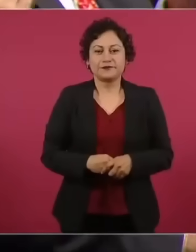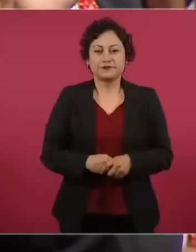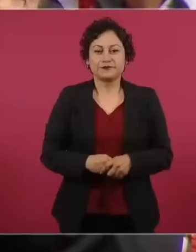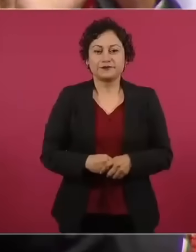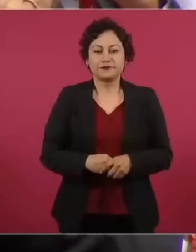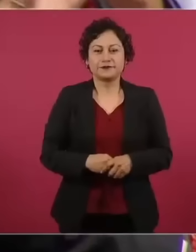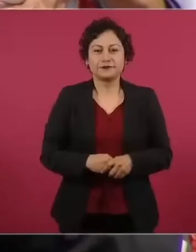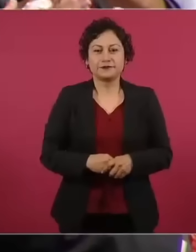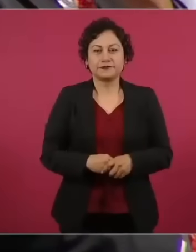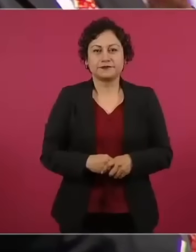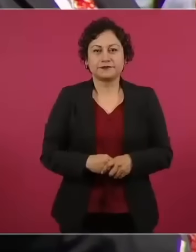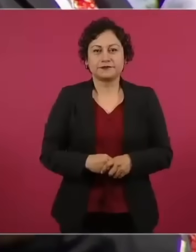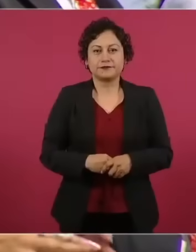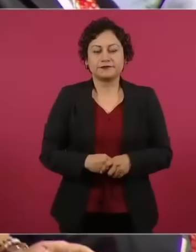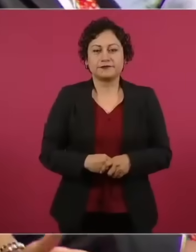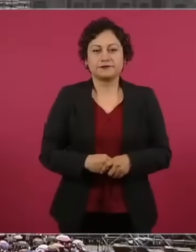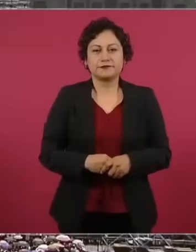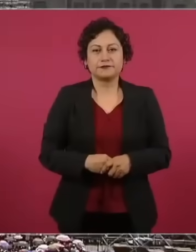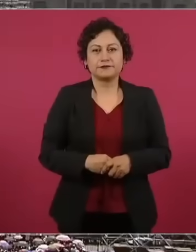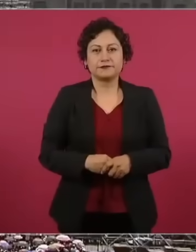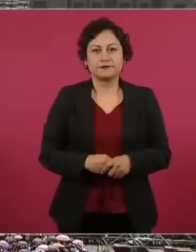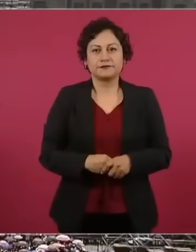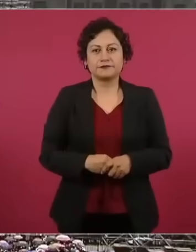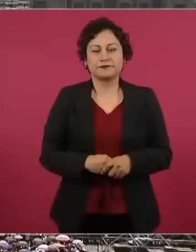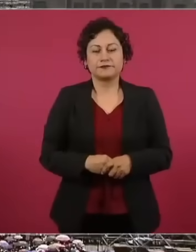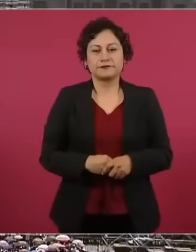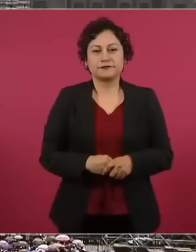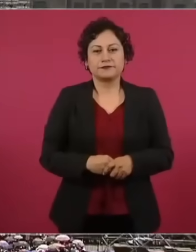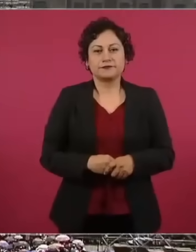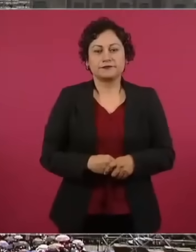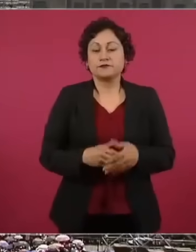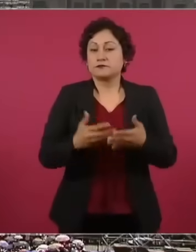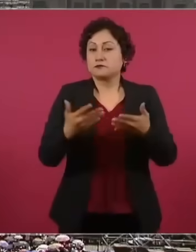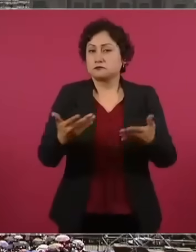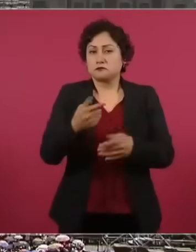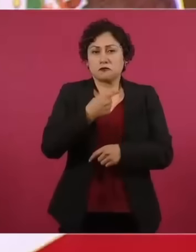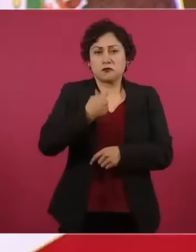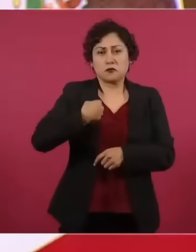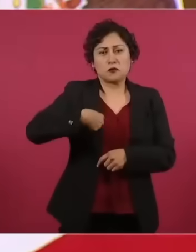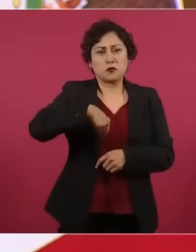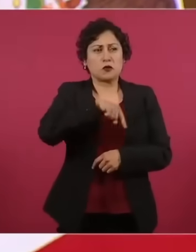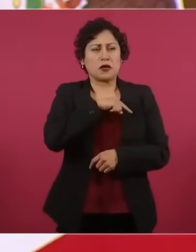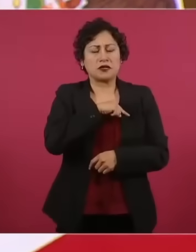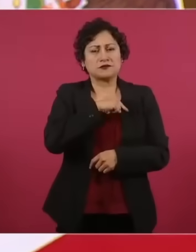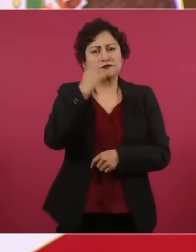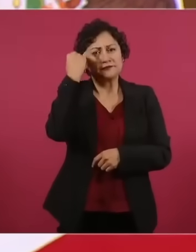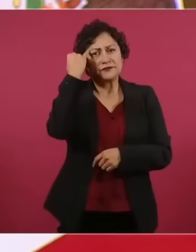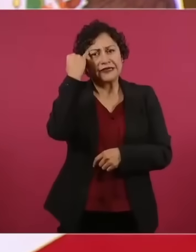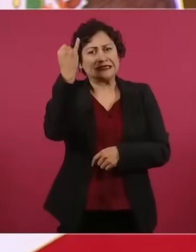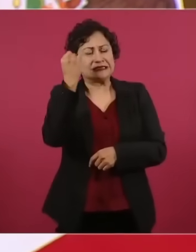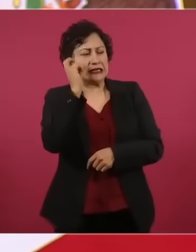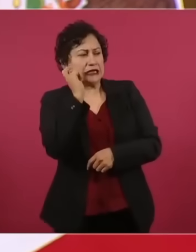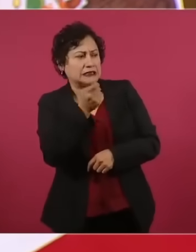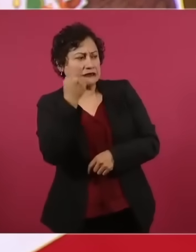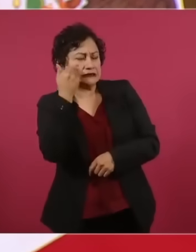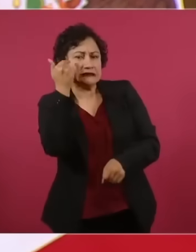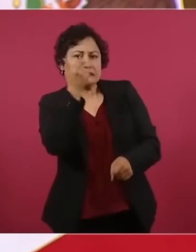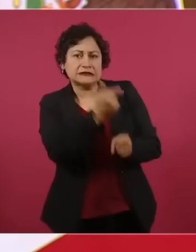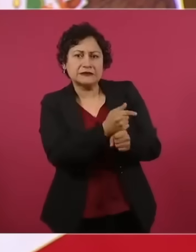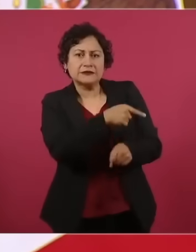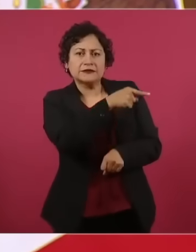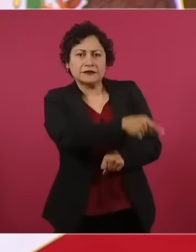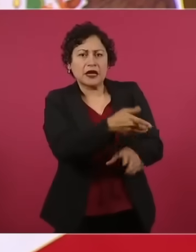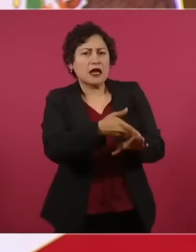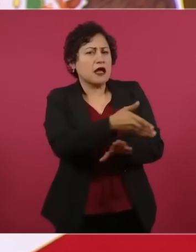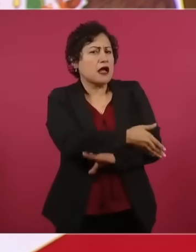Aún cuando no desdeñamos las ideas y las obras de los grandes pensadores